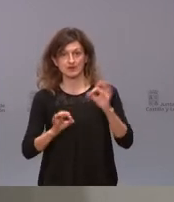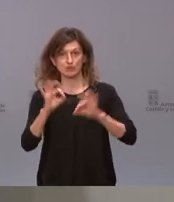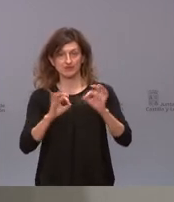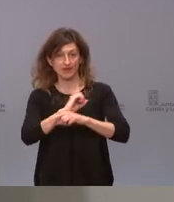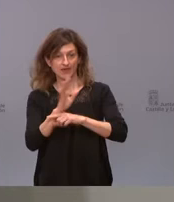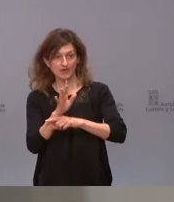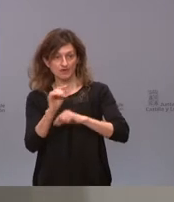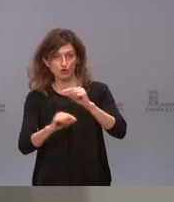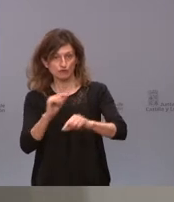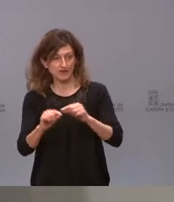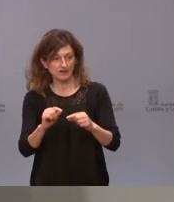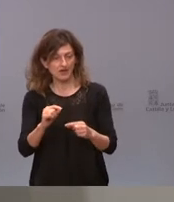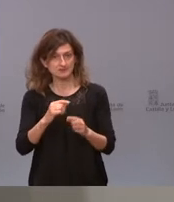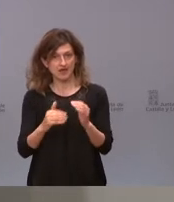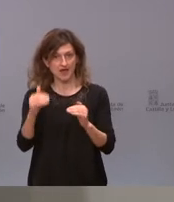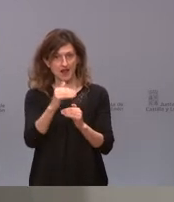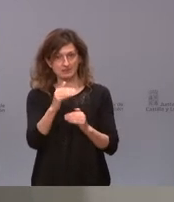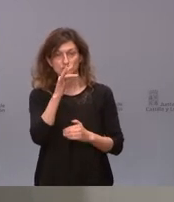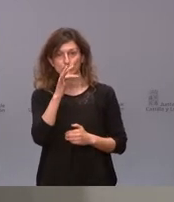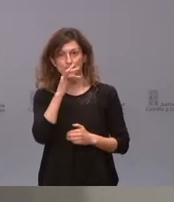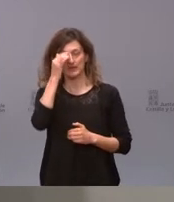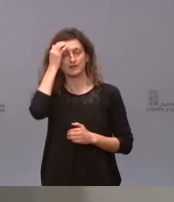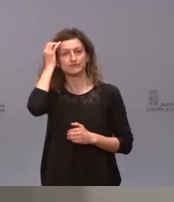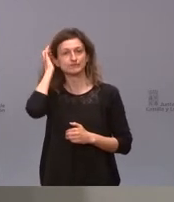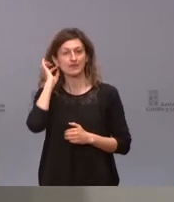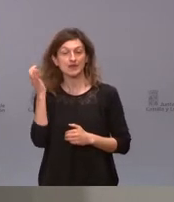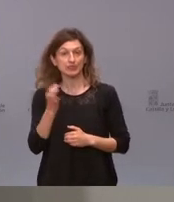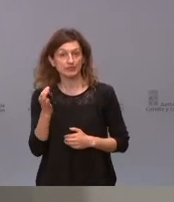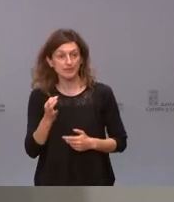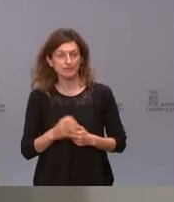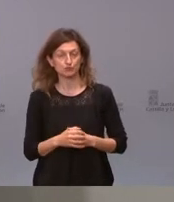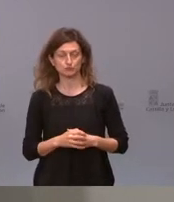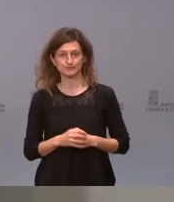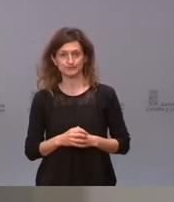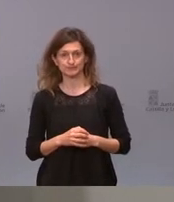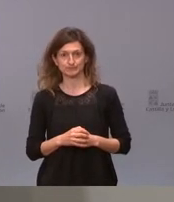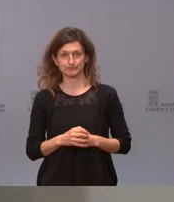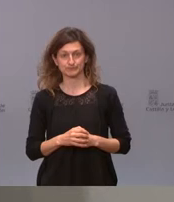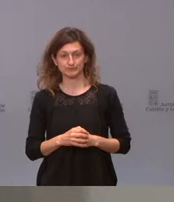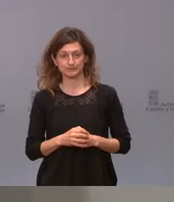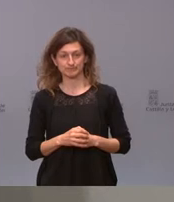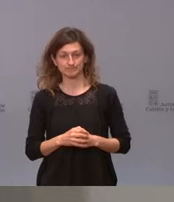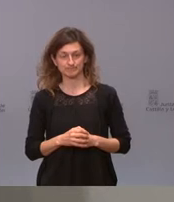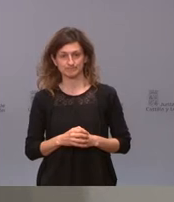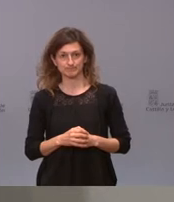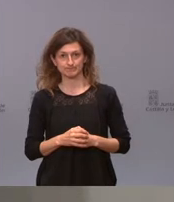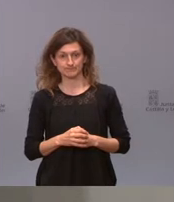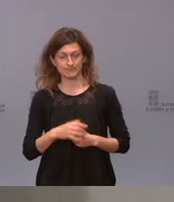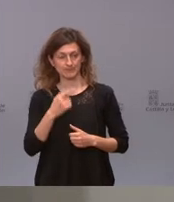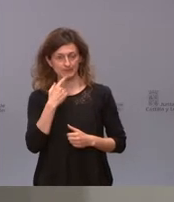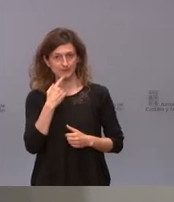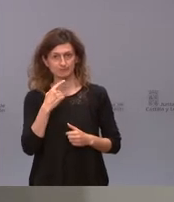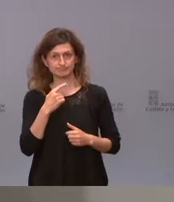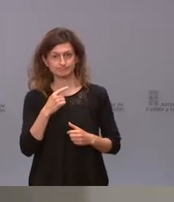decía siguen siendo muy elevadas y por lo tanto debemos de admitir y adquirir